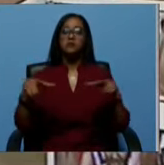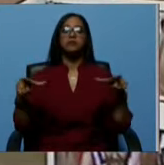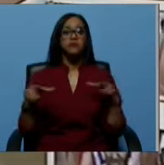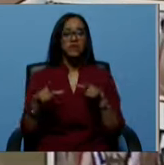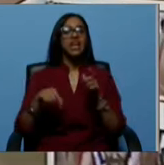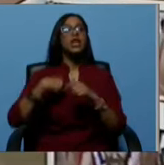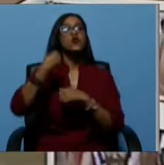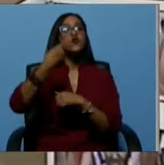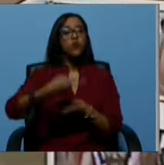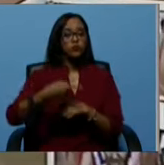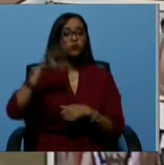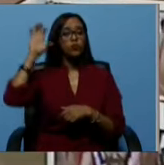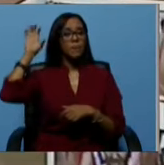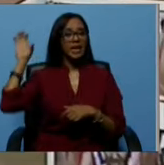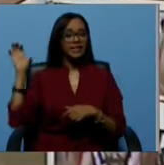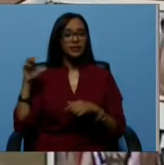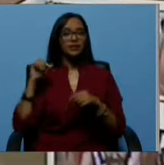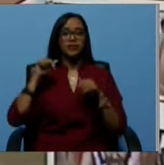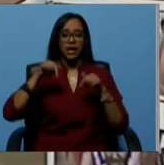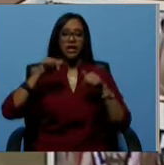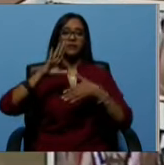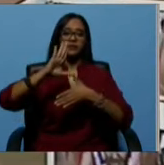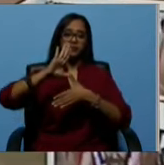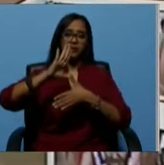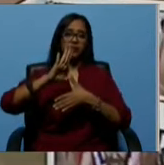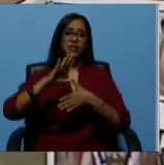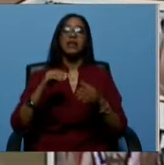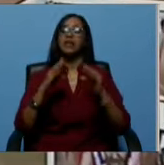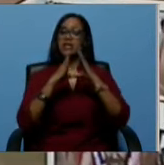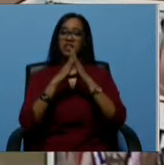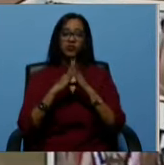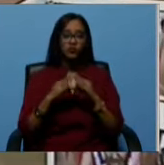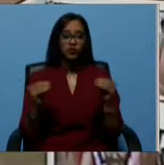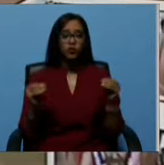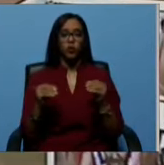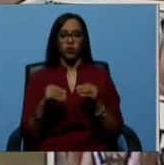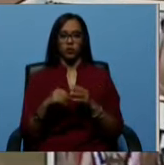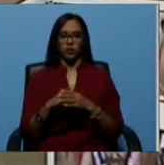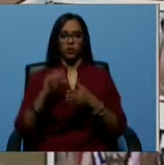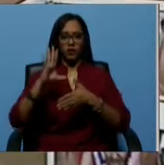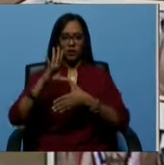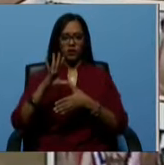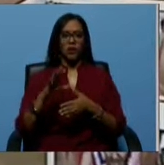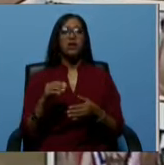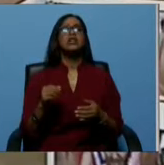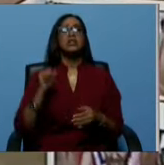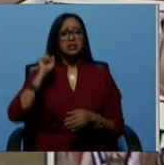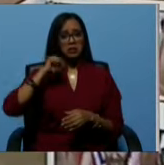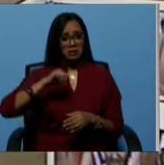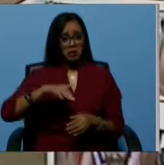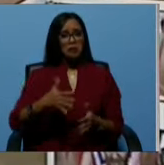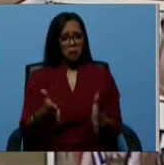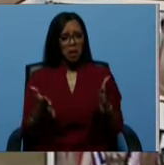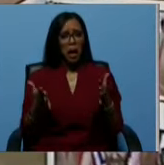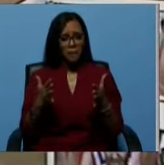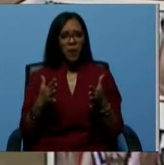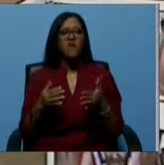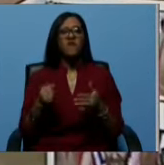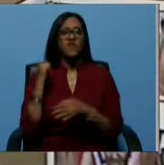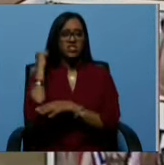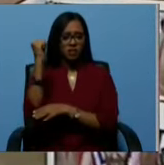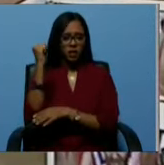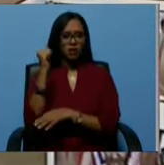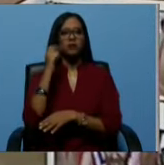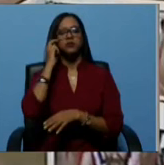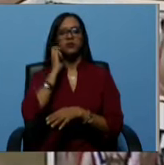en otros países de este continente. Y tendrá impacto en todo el continente. Si nosotros logramos vencer como los estamos venciendo, el fascismo no se va a instalar